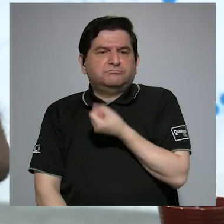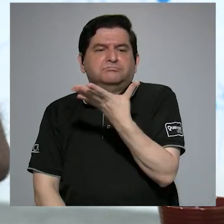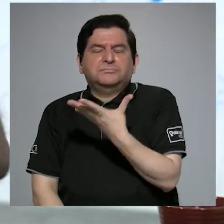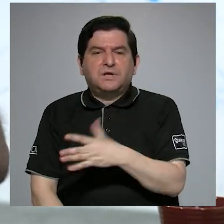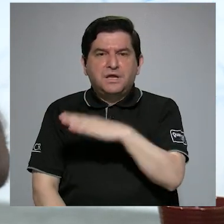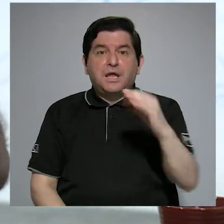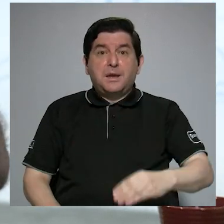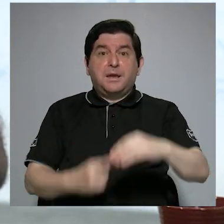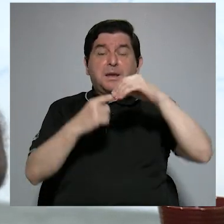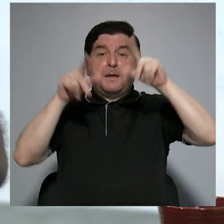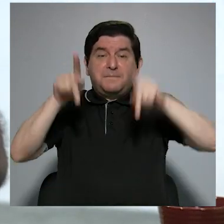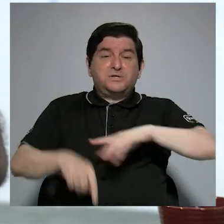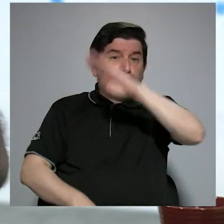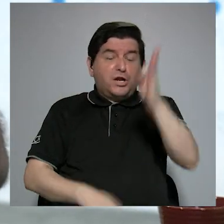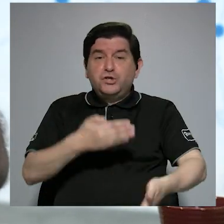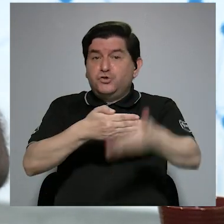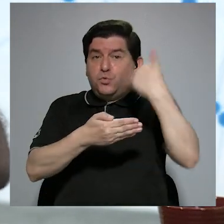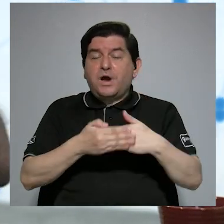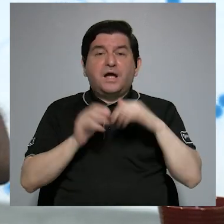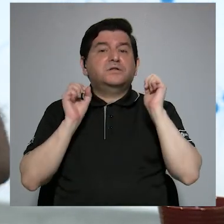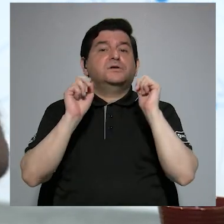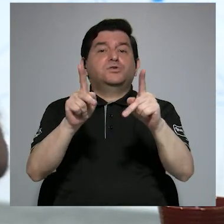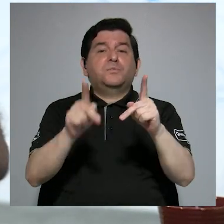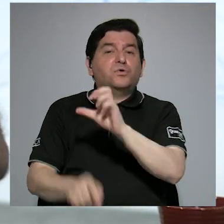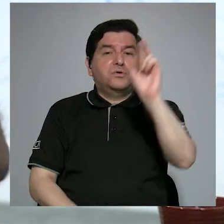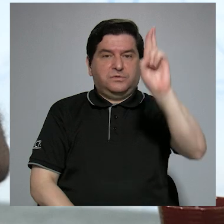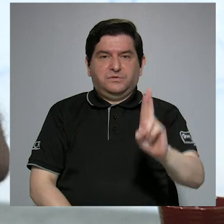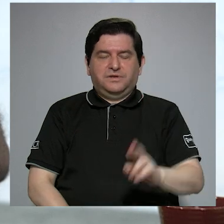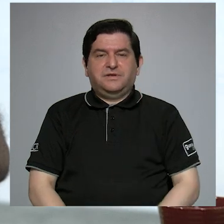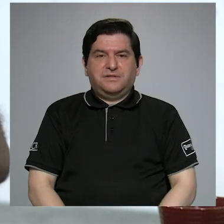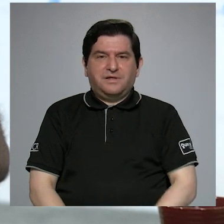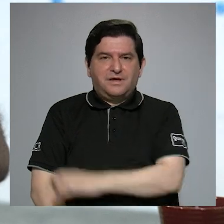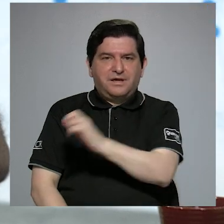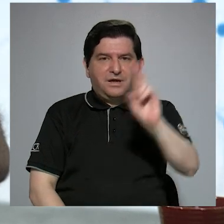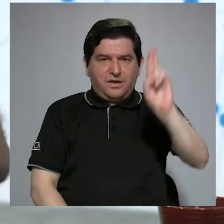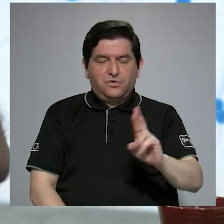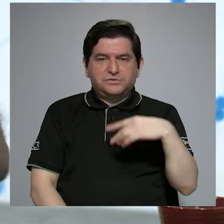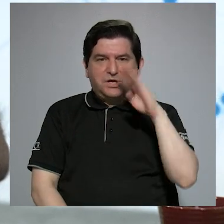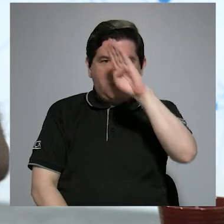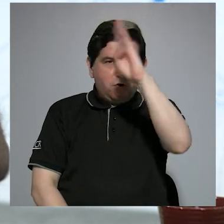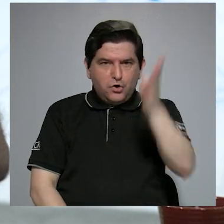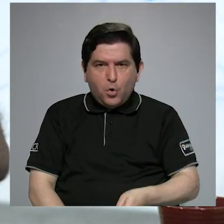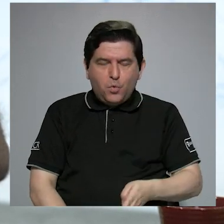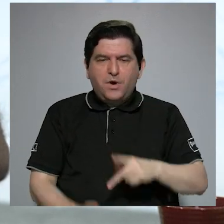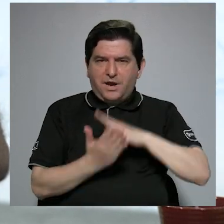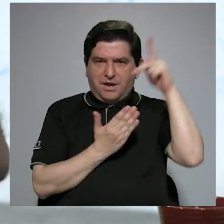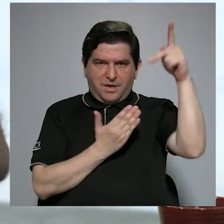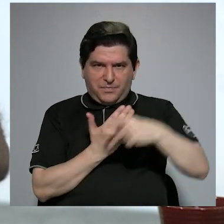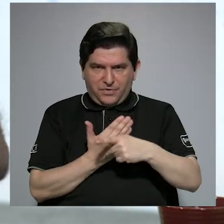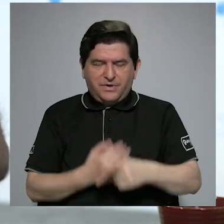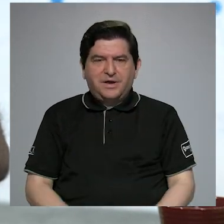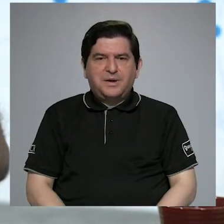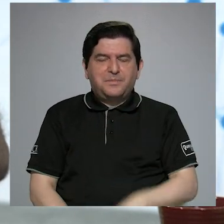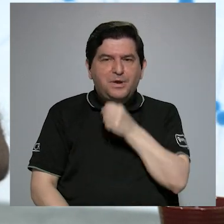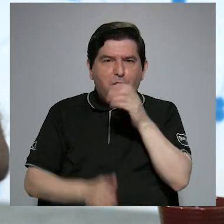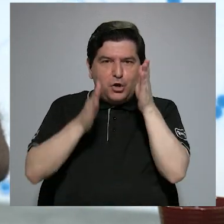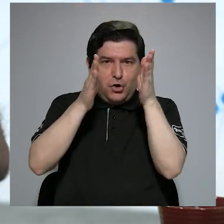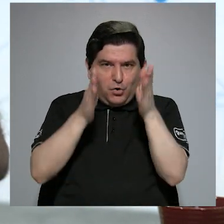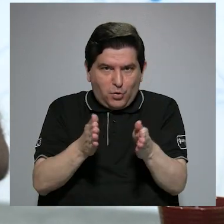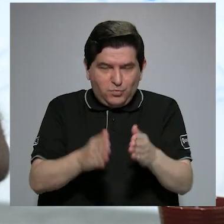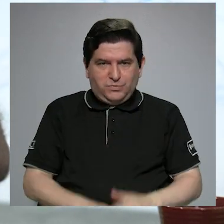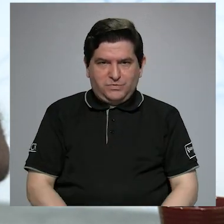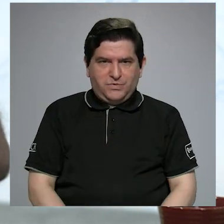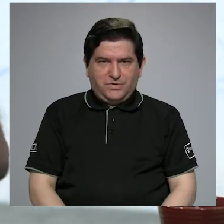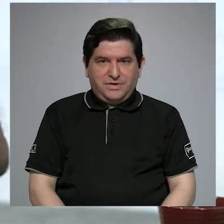y principalmente personas que nunca habían tenido un espacio. En Costa Rica nunca un programa había sido de locutoras y